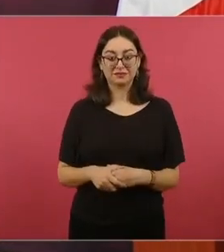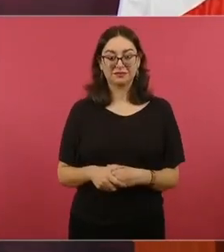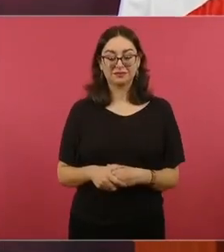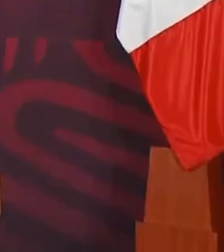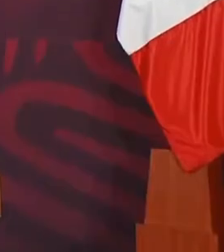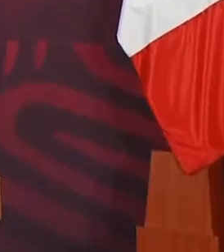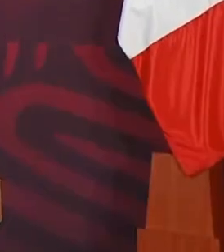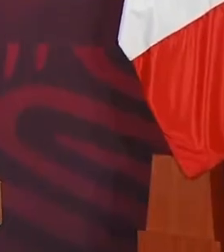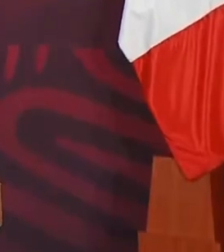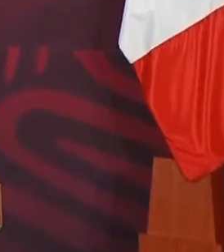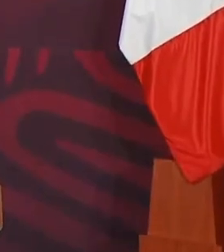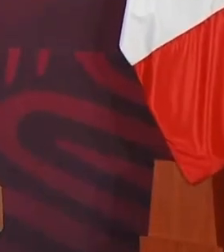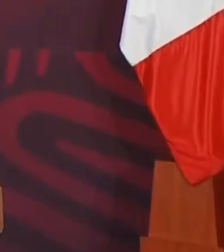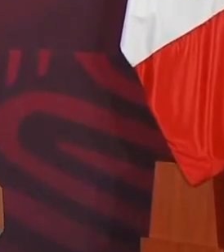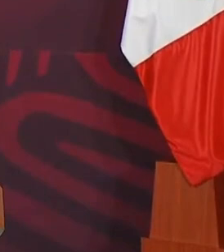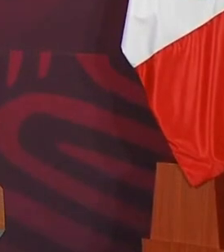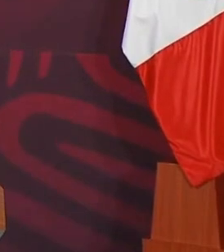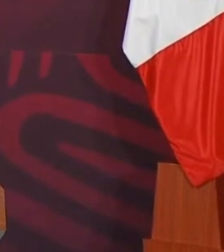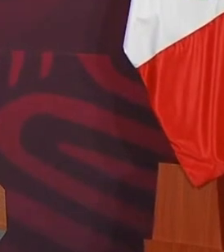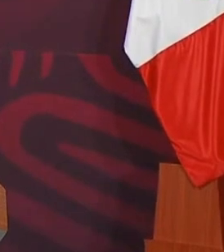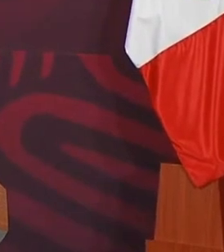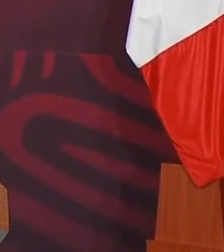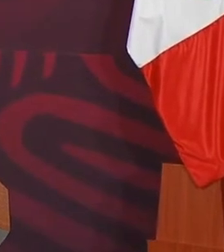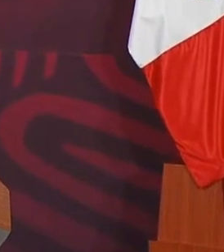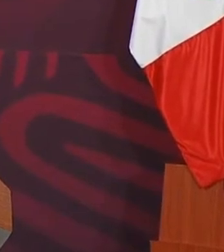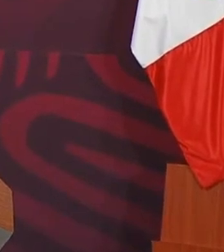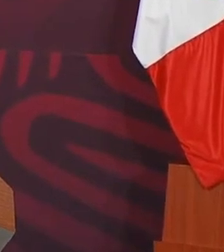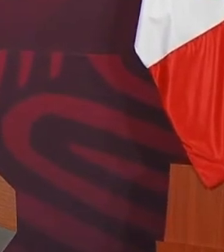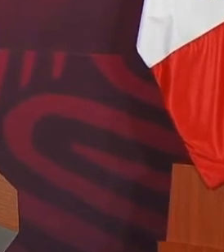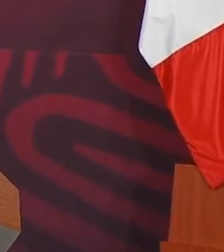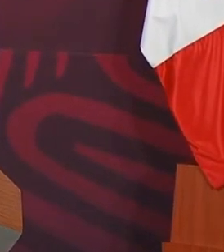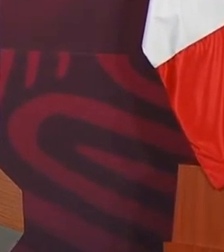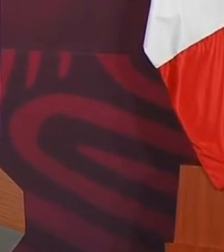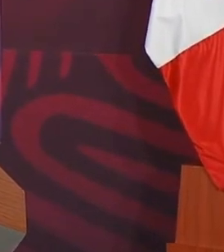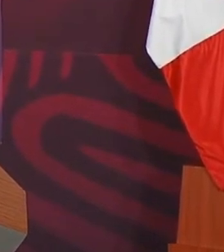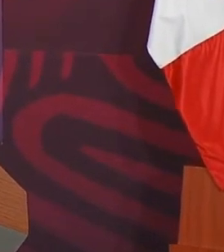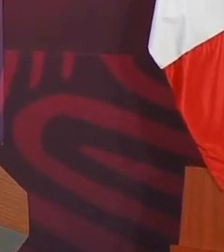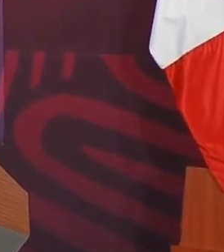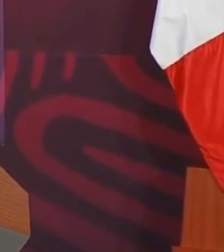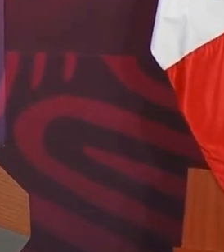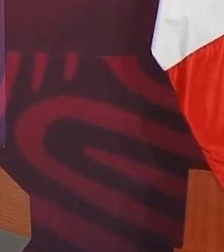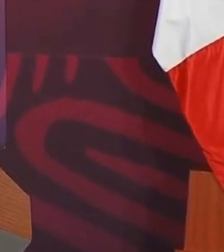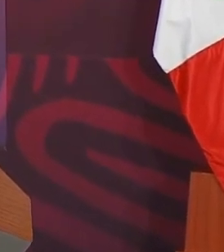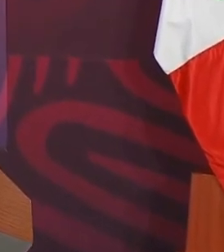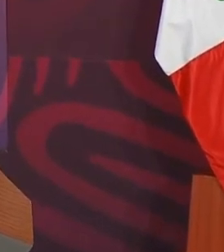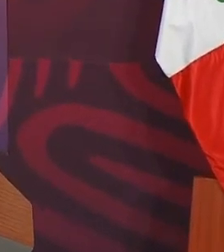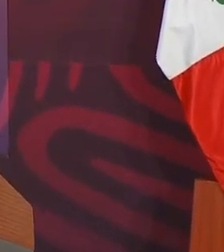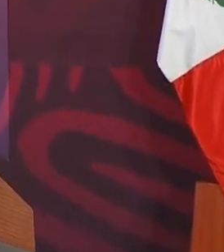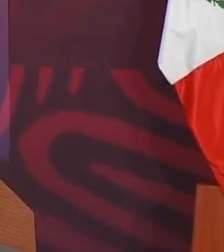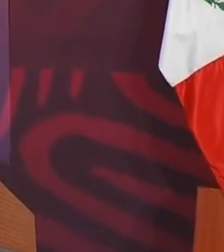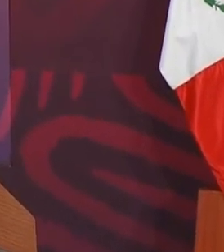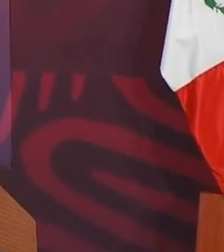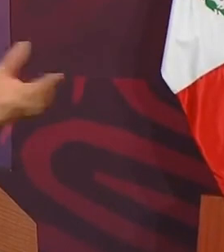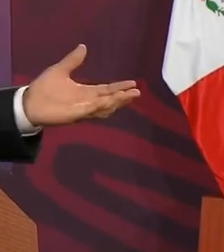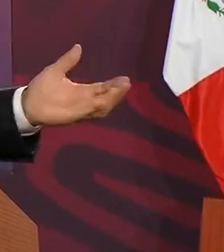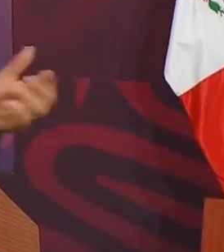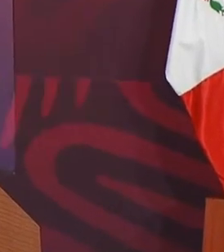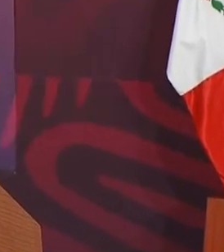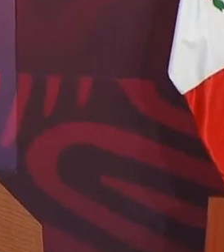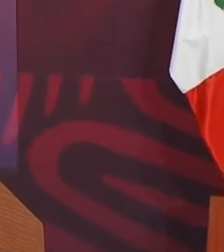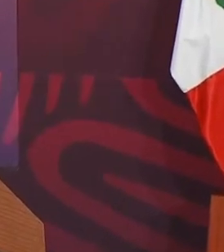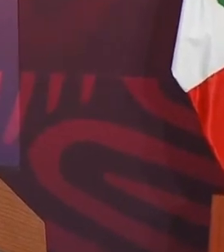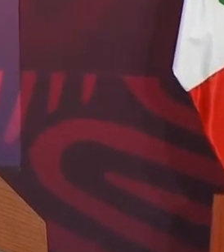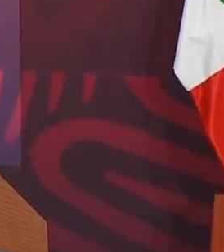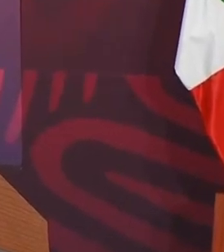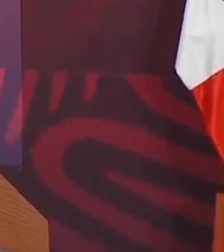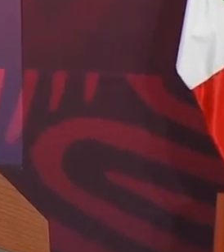trabajar de manera coordinada, más allá de las banderías partidistas. Esto que estamos